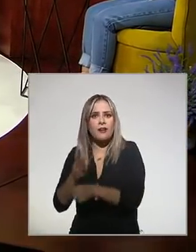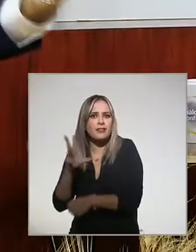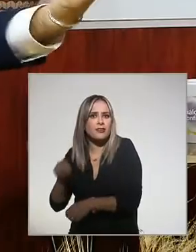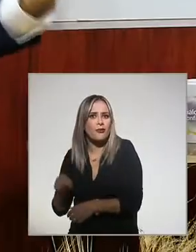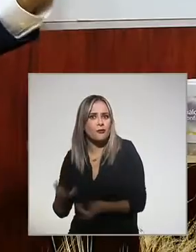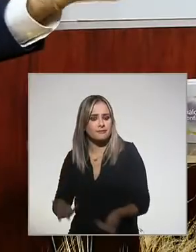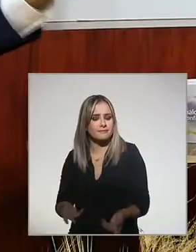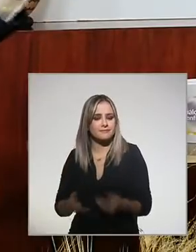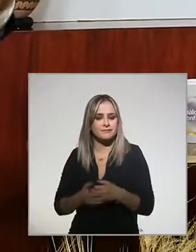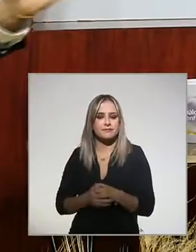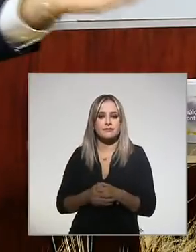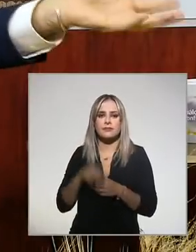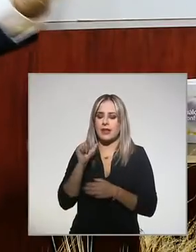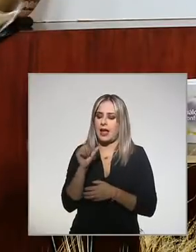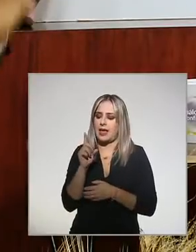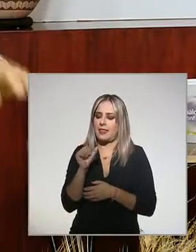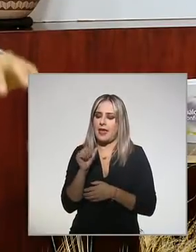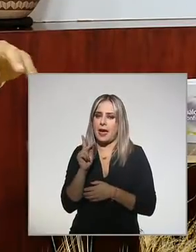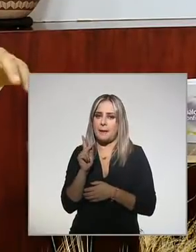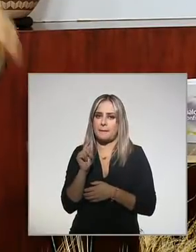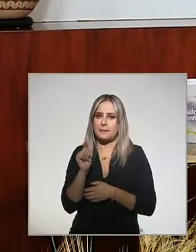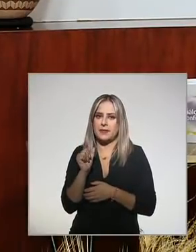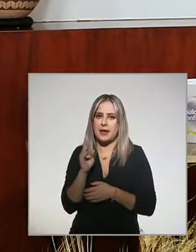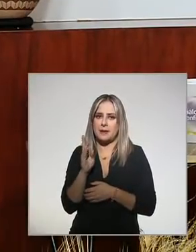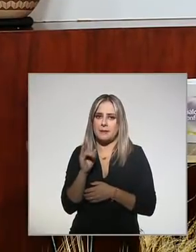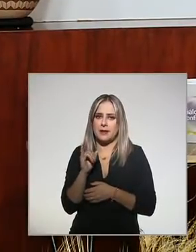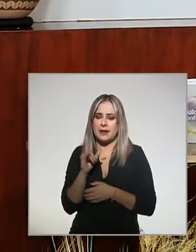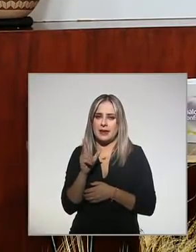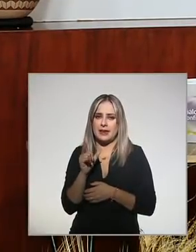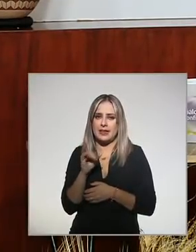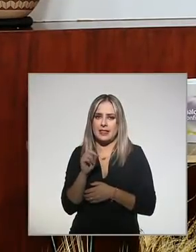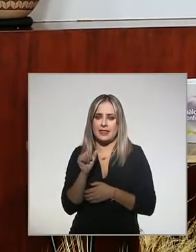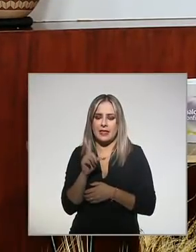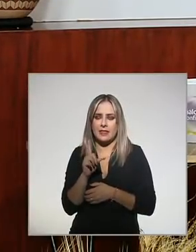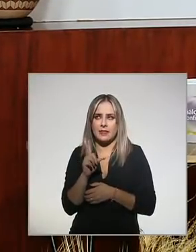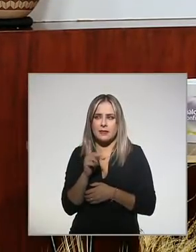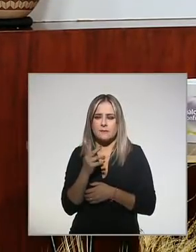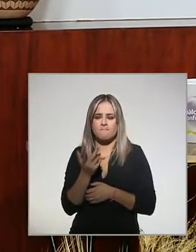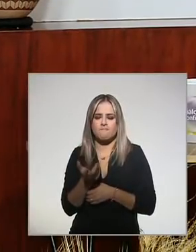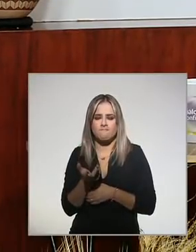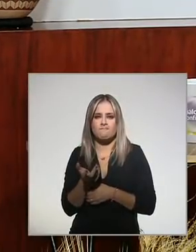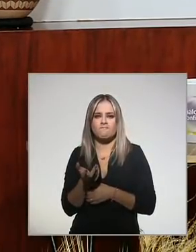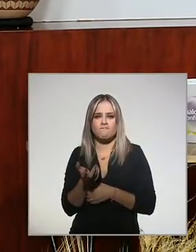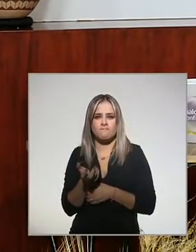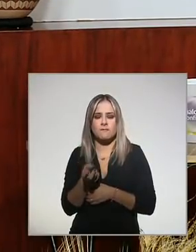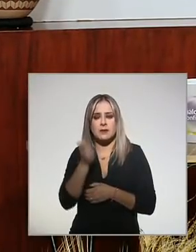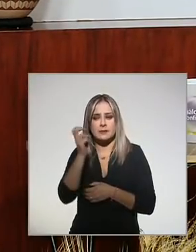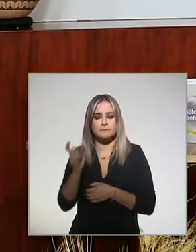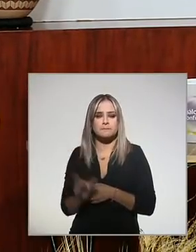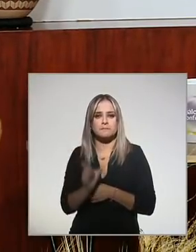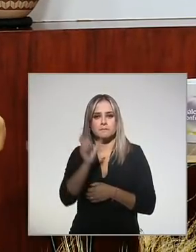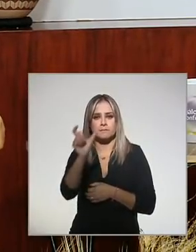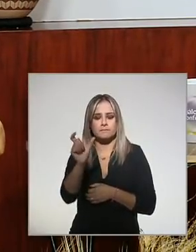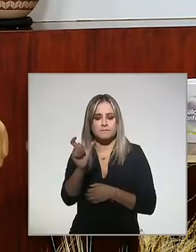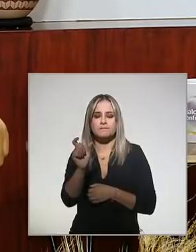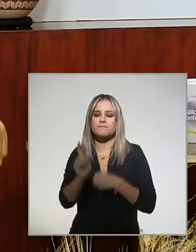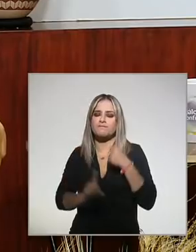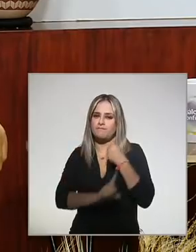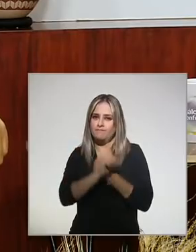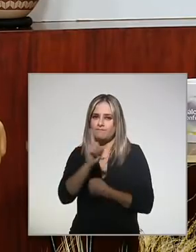Adaptabilidad o capacidad de adaptación. Yo creo que Ese es uno de los principales problemas que